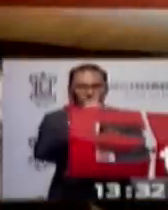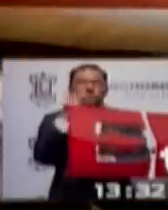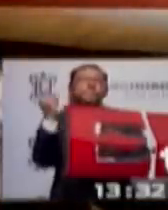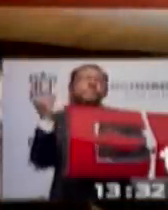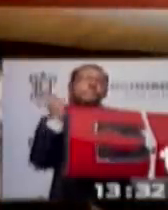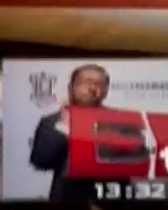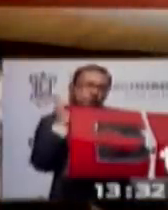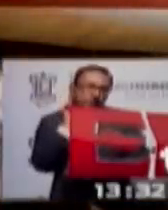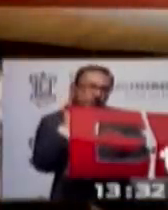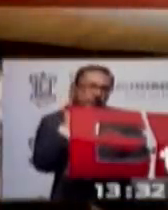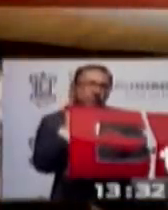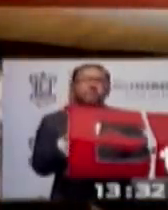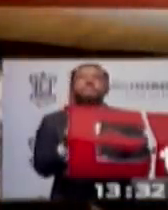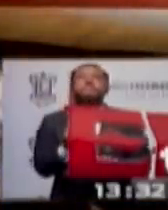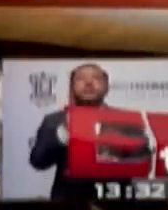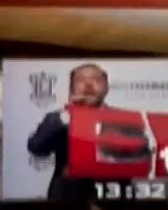diputada